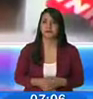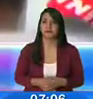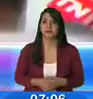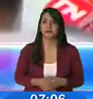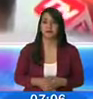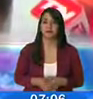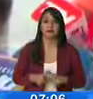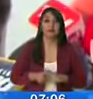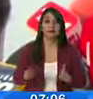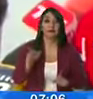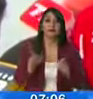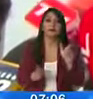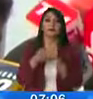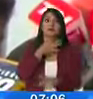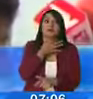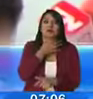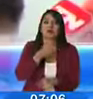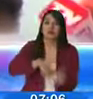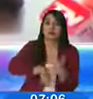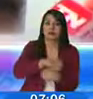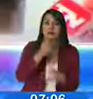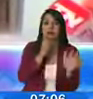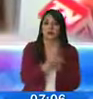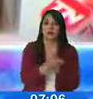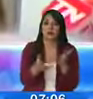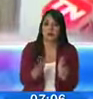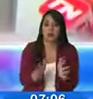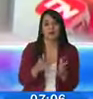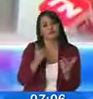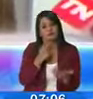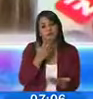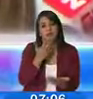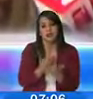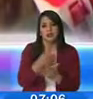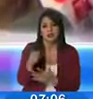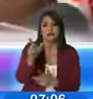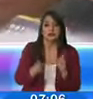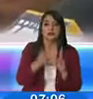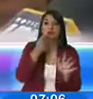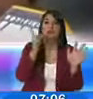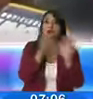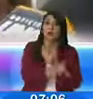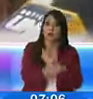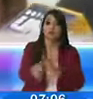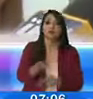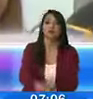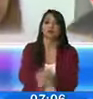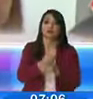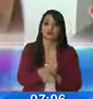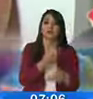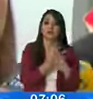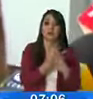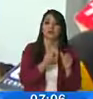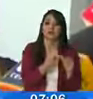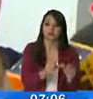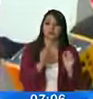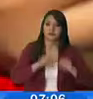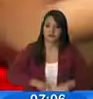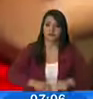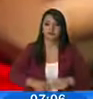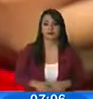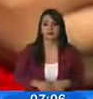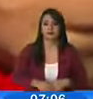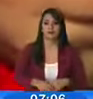la gente, por temor a represalias, no pone la denuncia. Entonces se les agradece que pongan la denuncia para evitar estos hechos, o sea que ya quede un